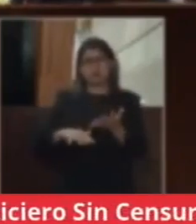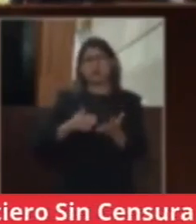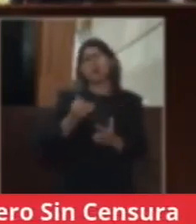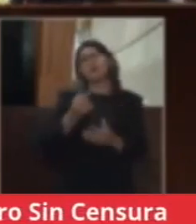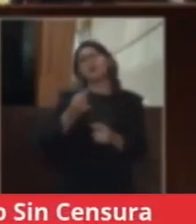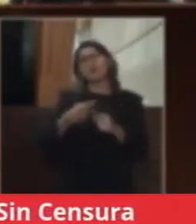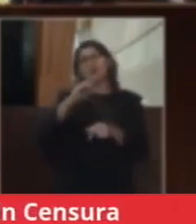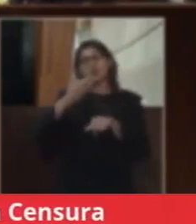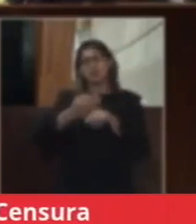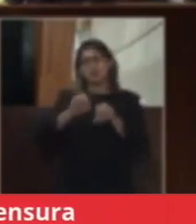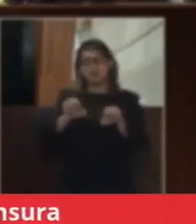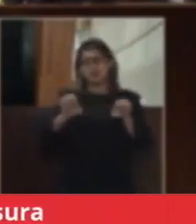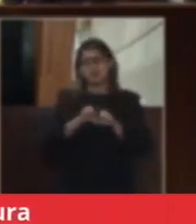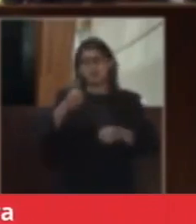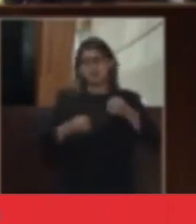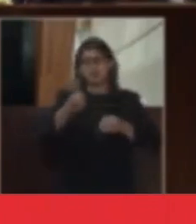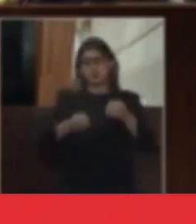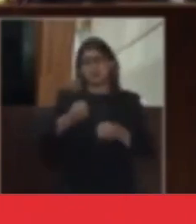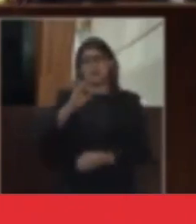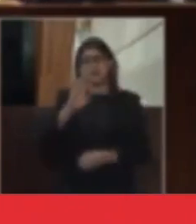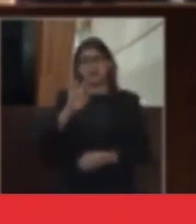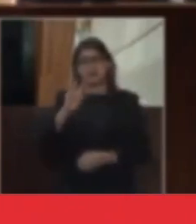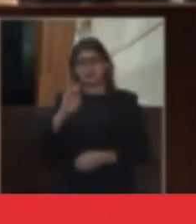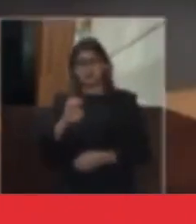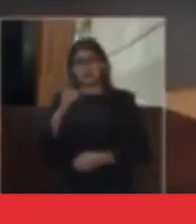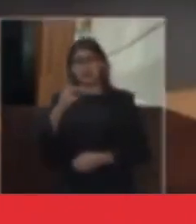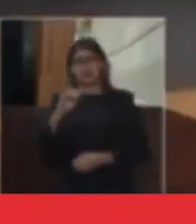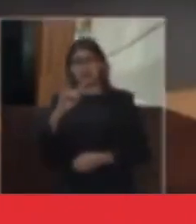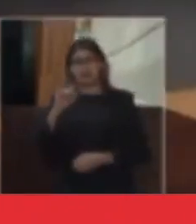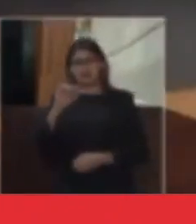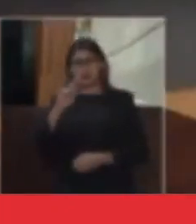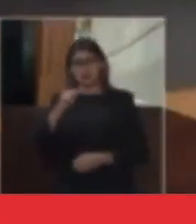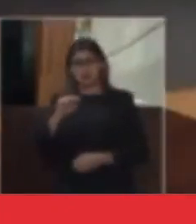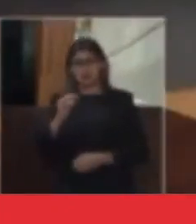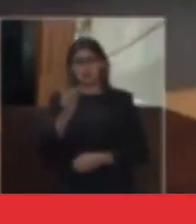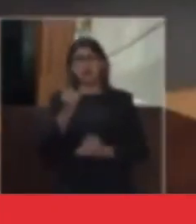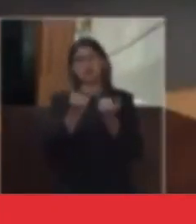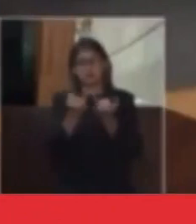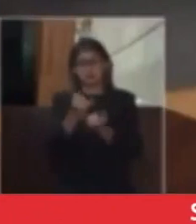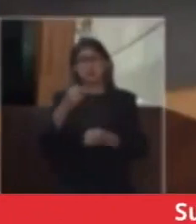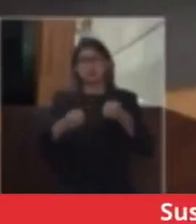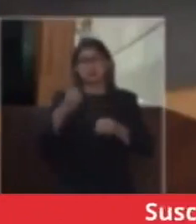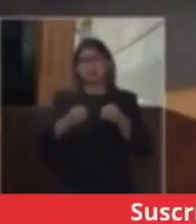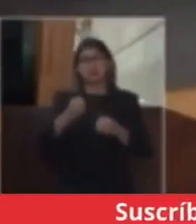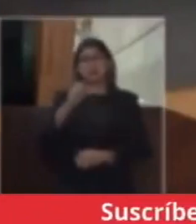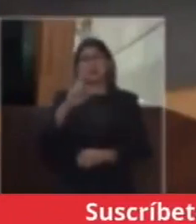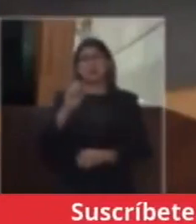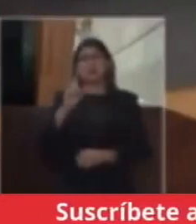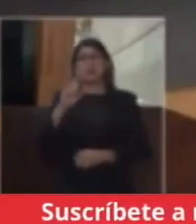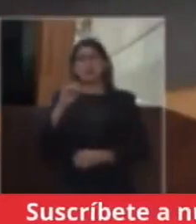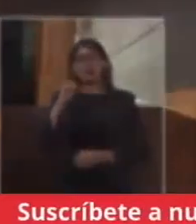decirte que la actuación del presidente del tribunal para mí dejó de mucho que desear. Me pareció que durante más de hora y media estuvo intentando